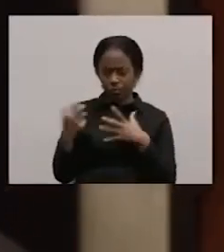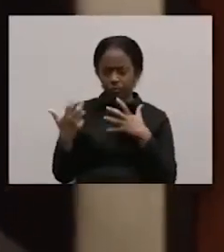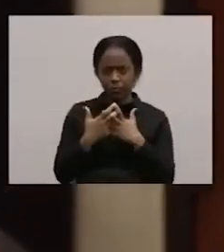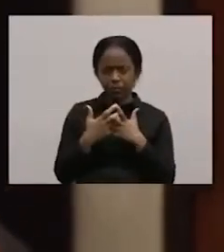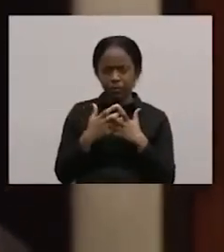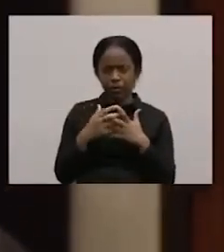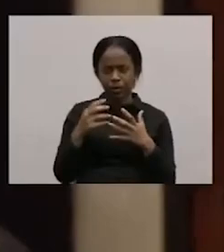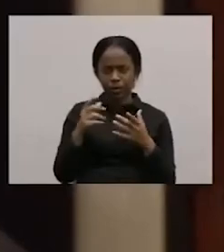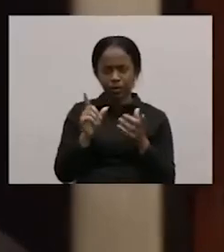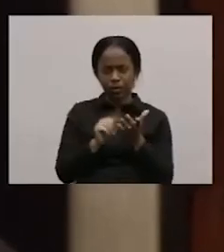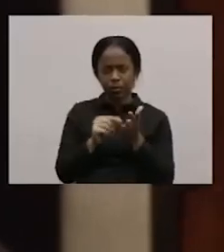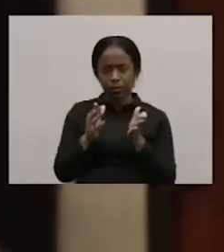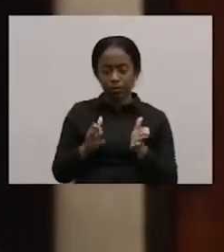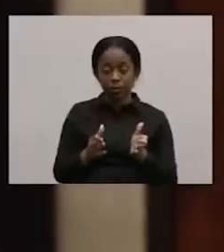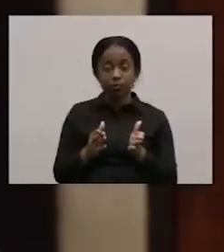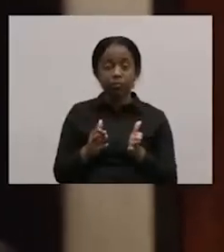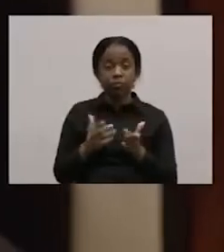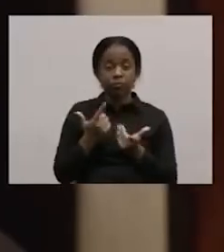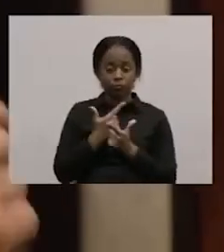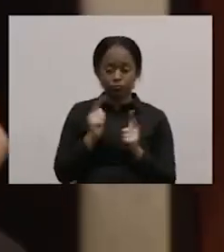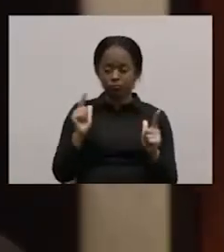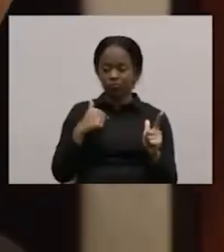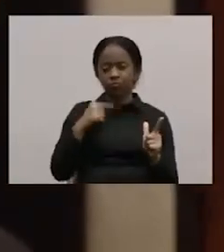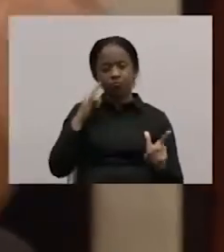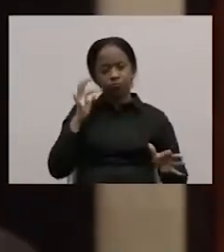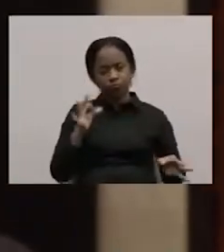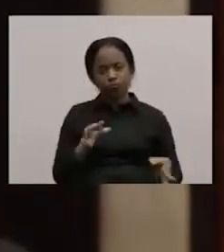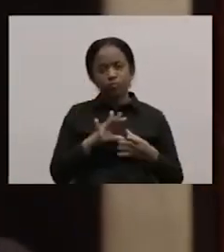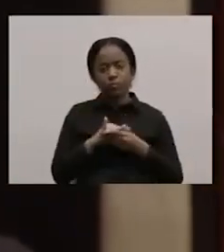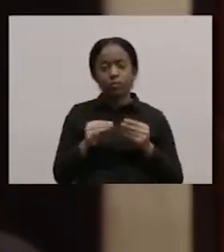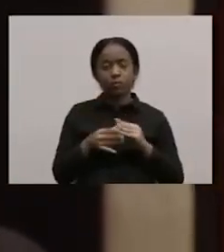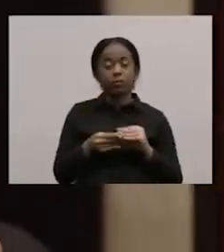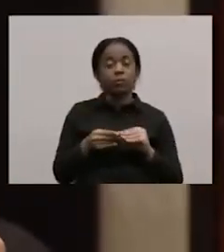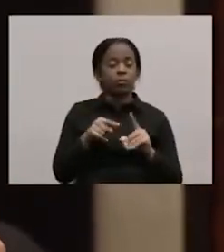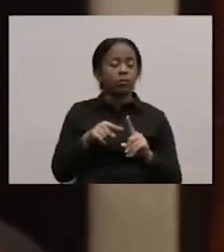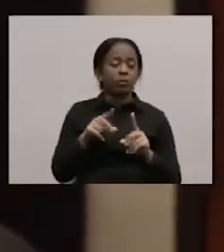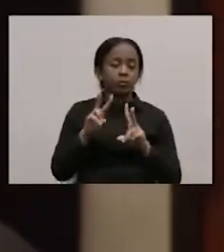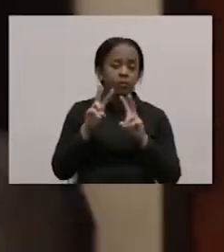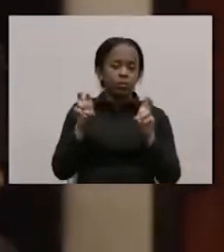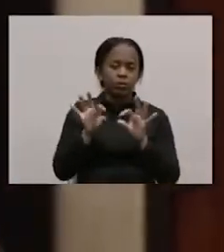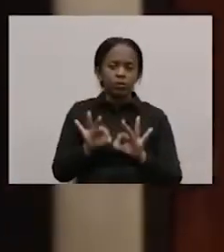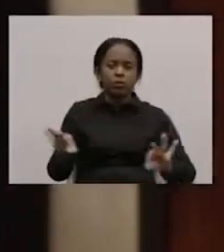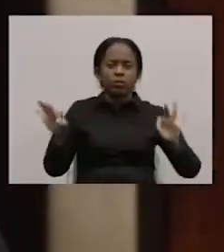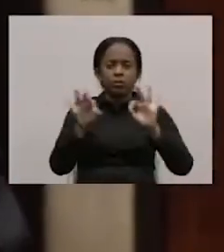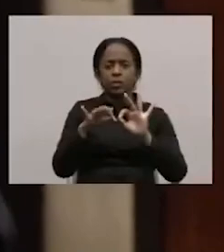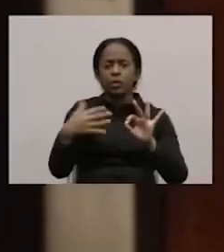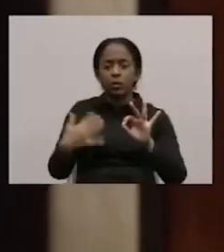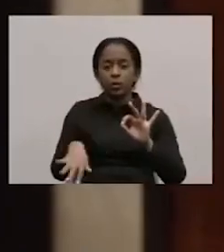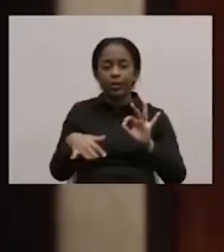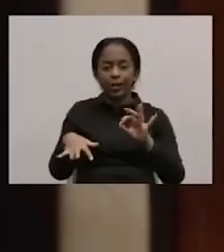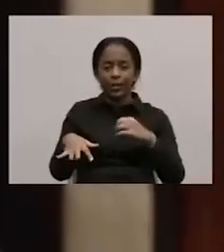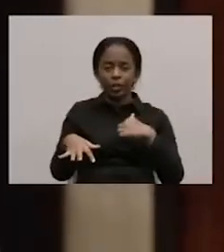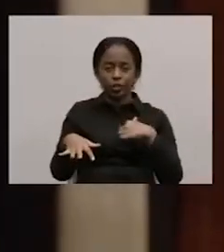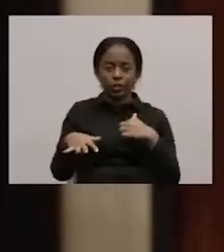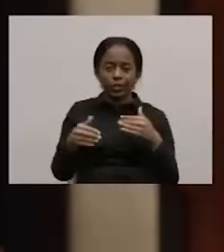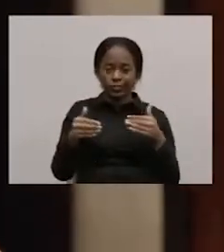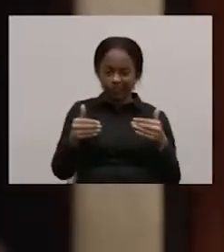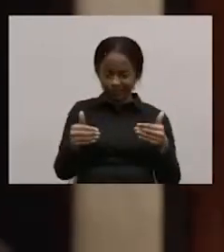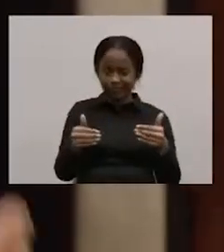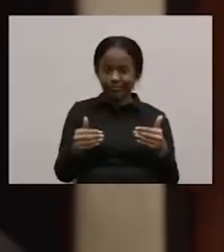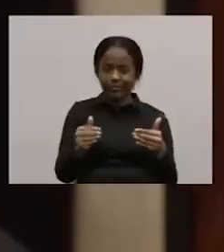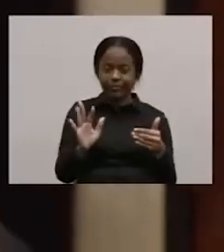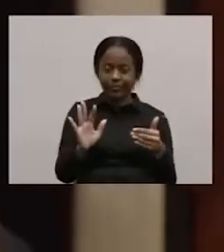Libertad de expresión. Hay un tema muy importante que yo, como atrevido, lo voy a